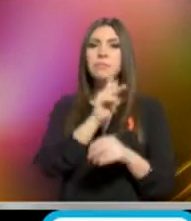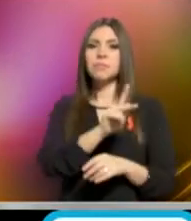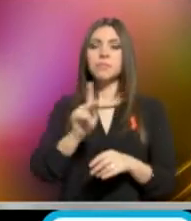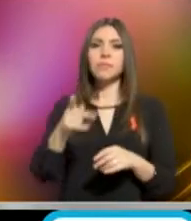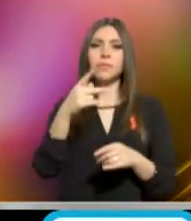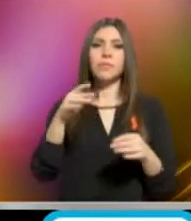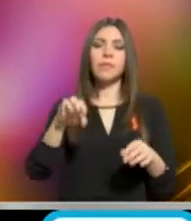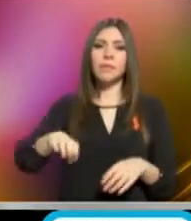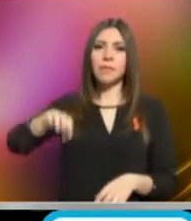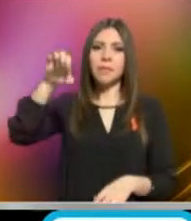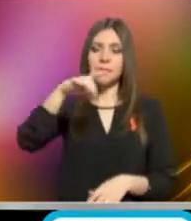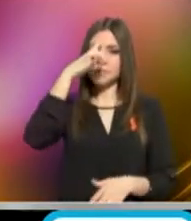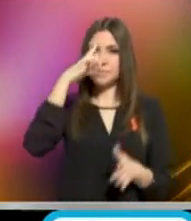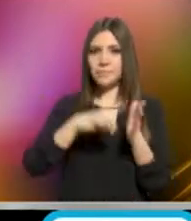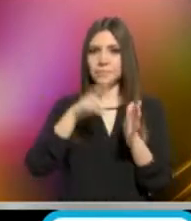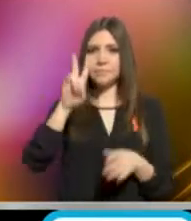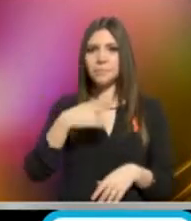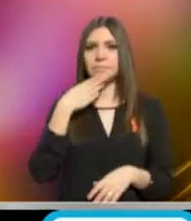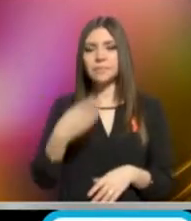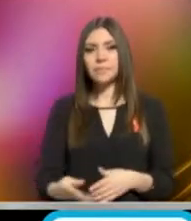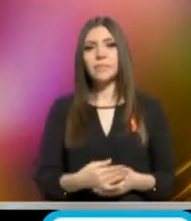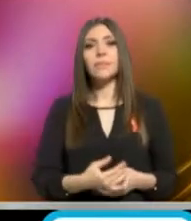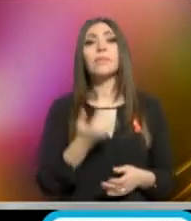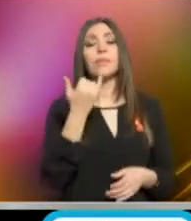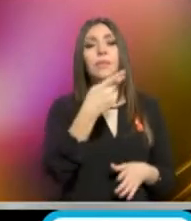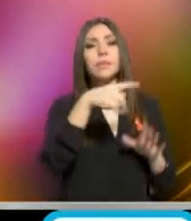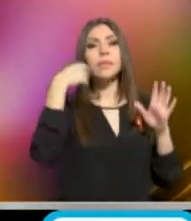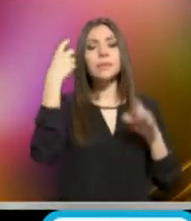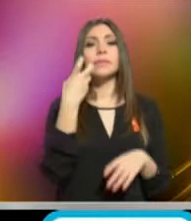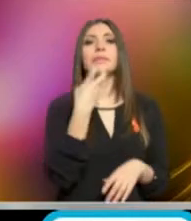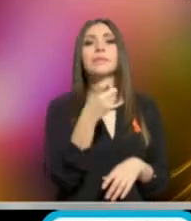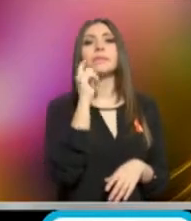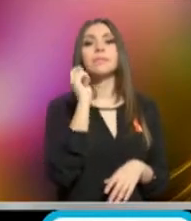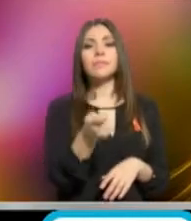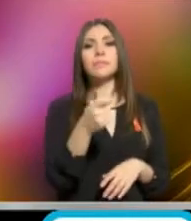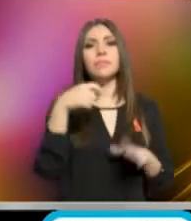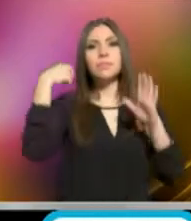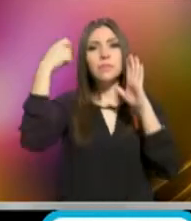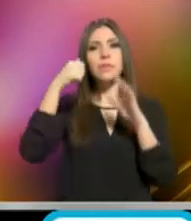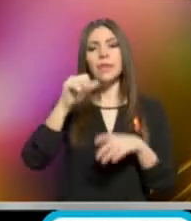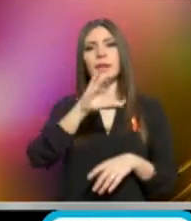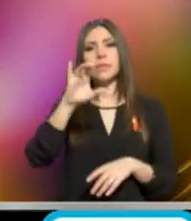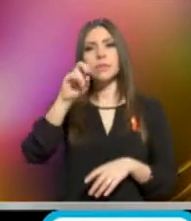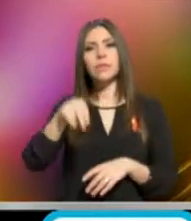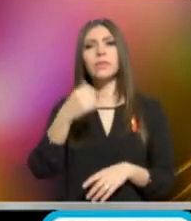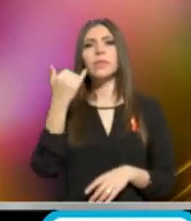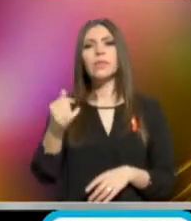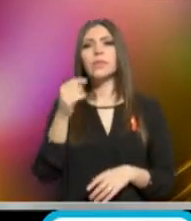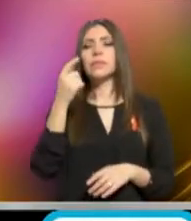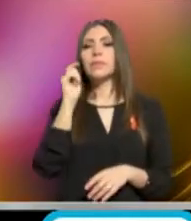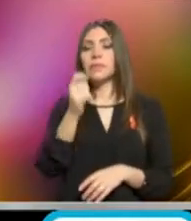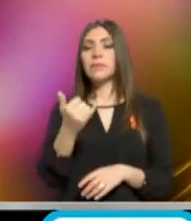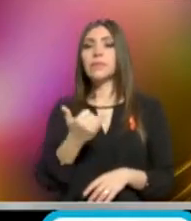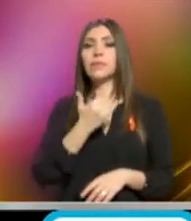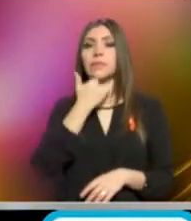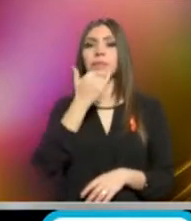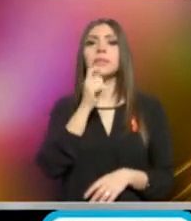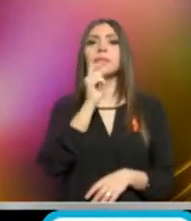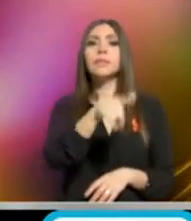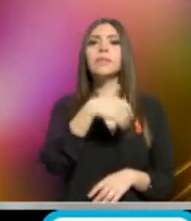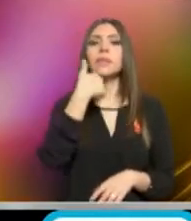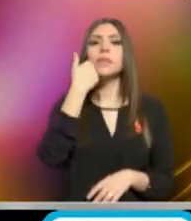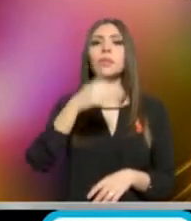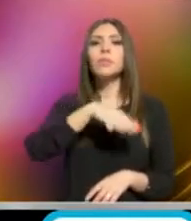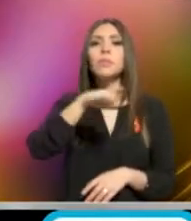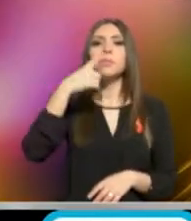bien. Claro, y pues bueno, la película es eso, una película de acción que quizás su máximo error es que esté buscando ser